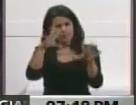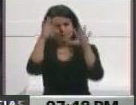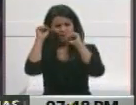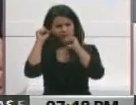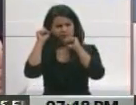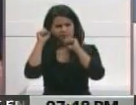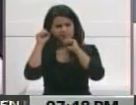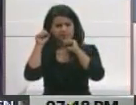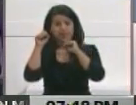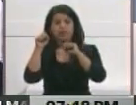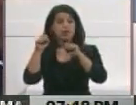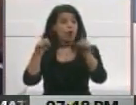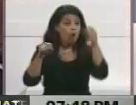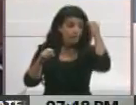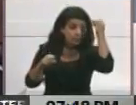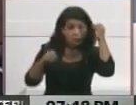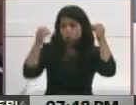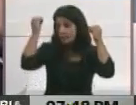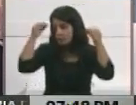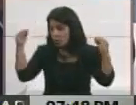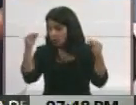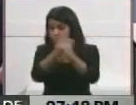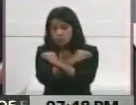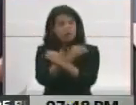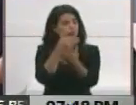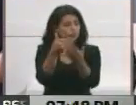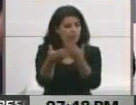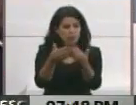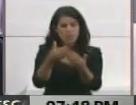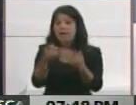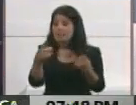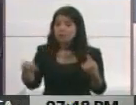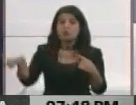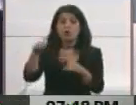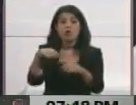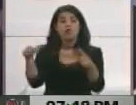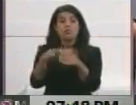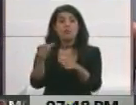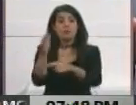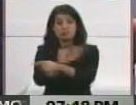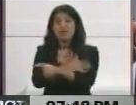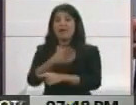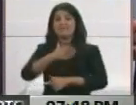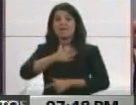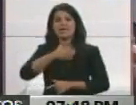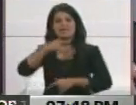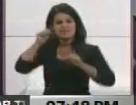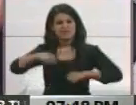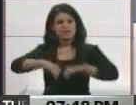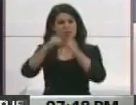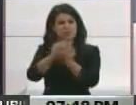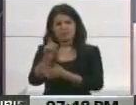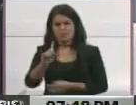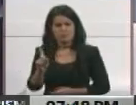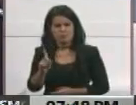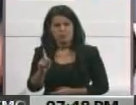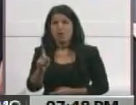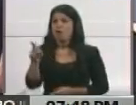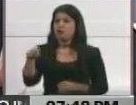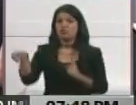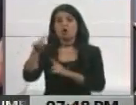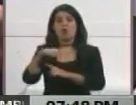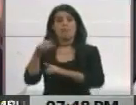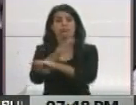las diferencias de opiniones No todos en la oposición quieren violencia No todos en la oposición quieren muertos no